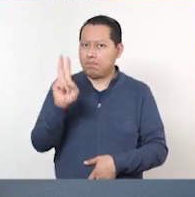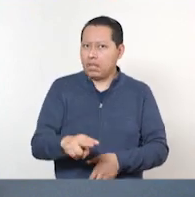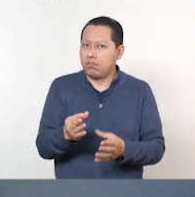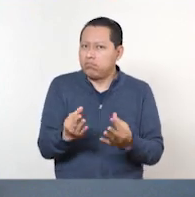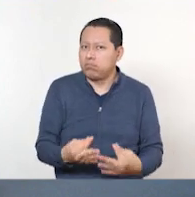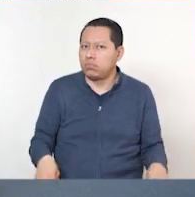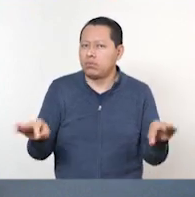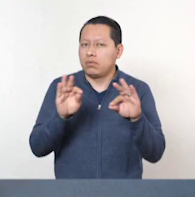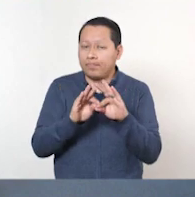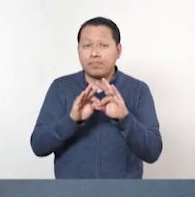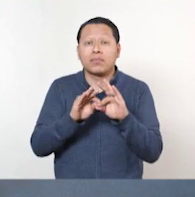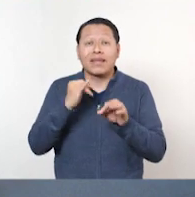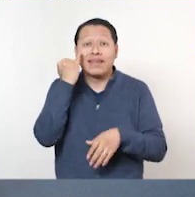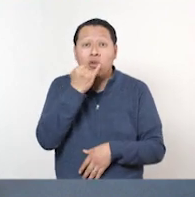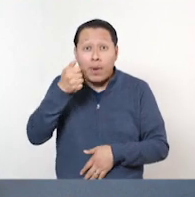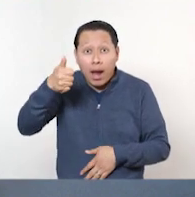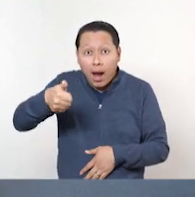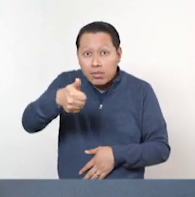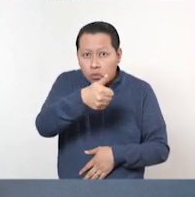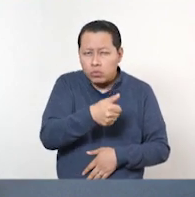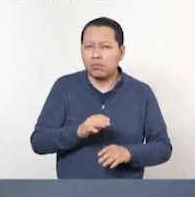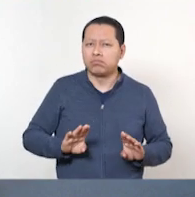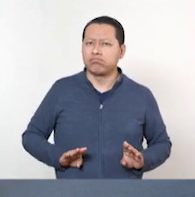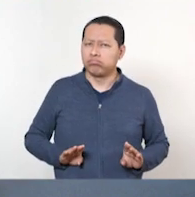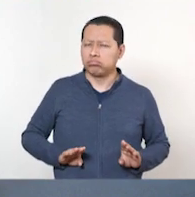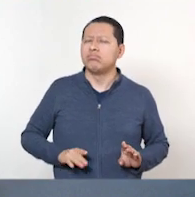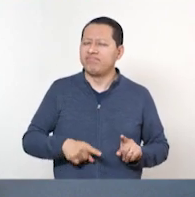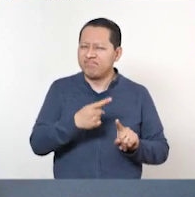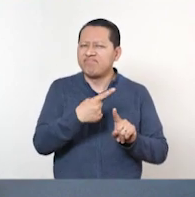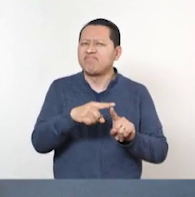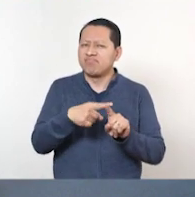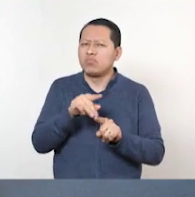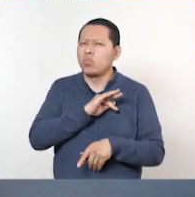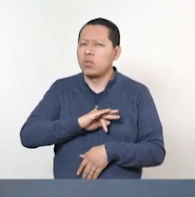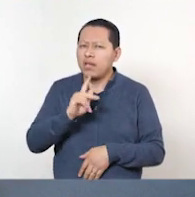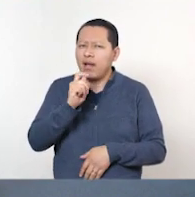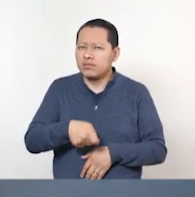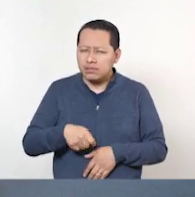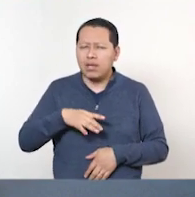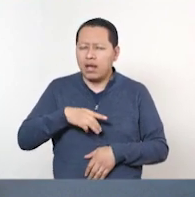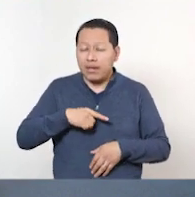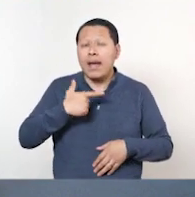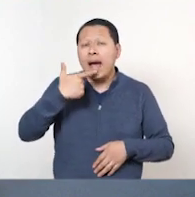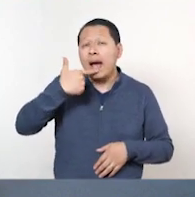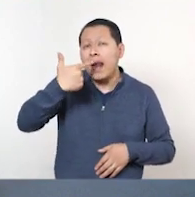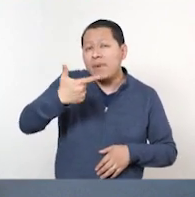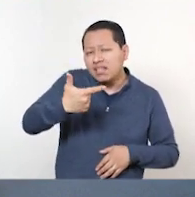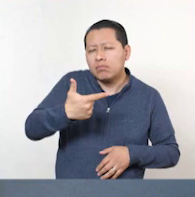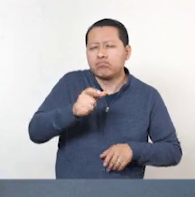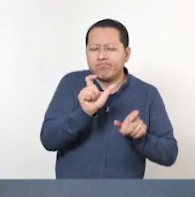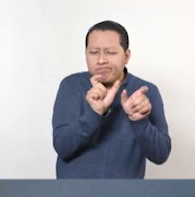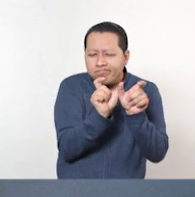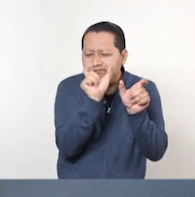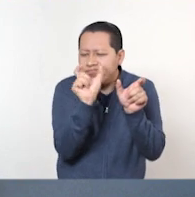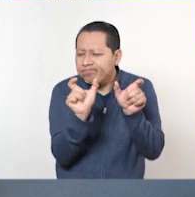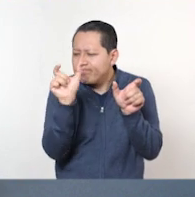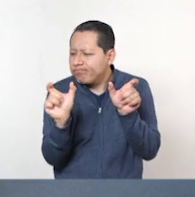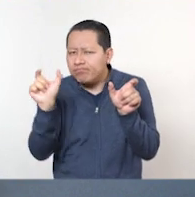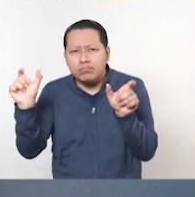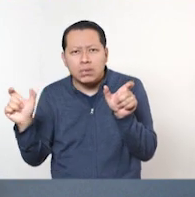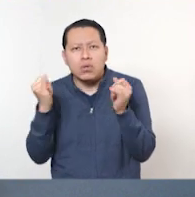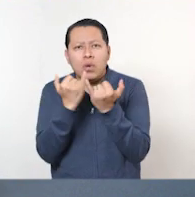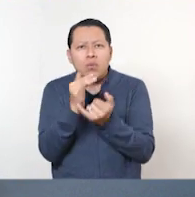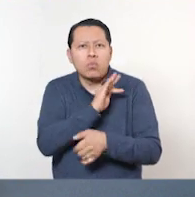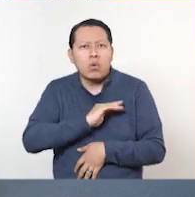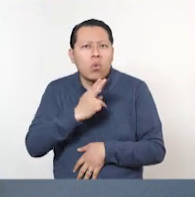todavía muy importante. Cada lengua tiene sus características particulares, cuentan con una gramática y tiene usos sociales